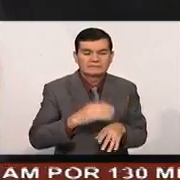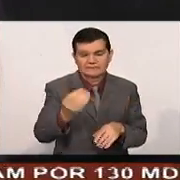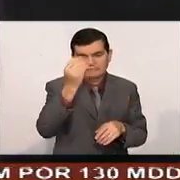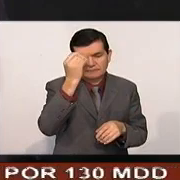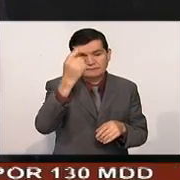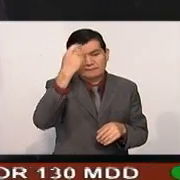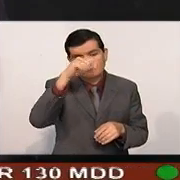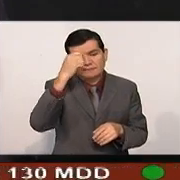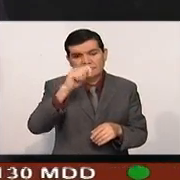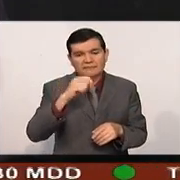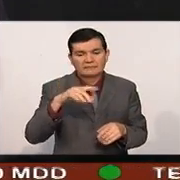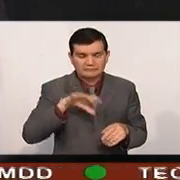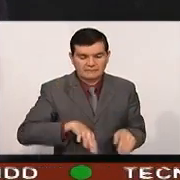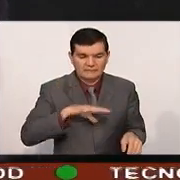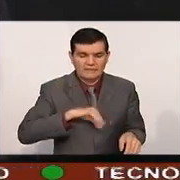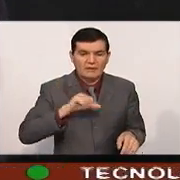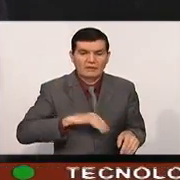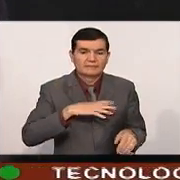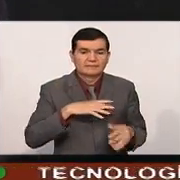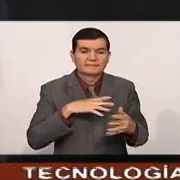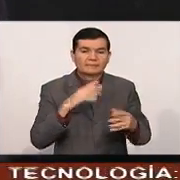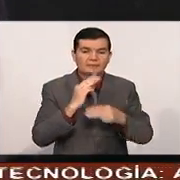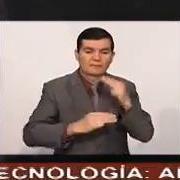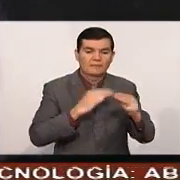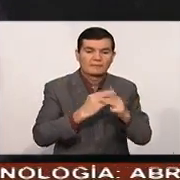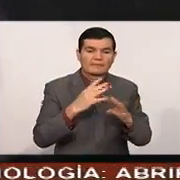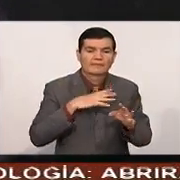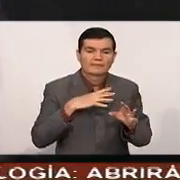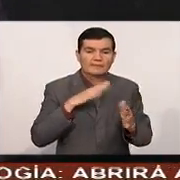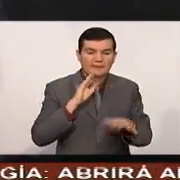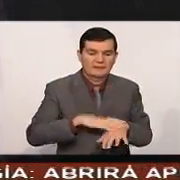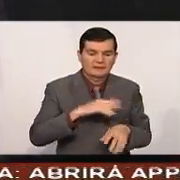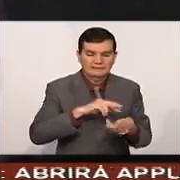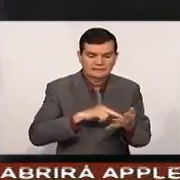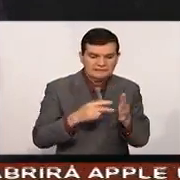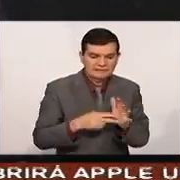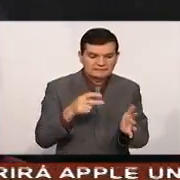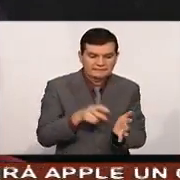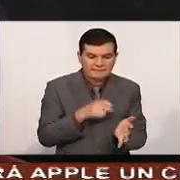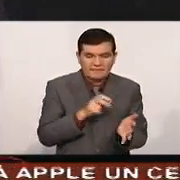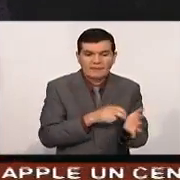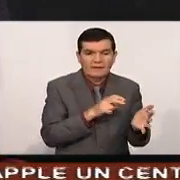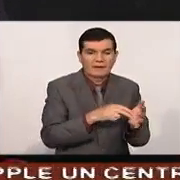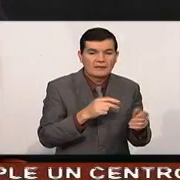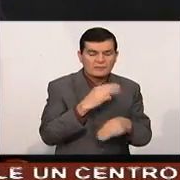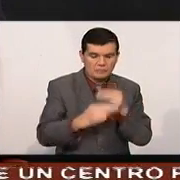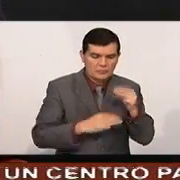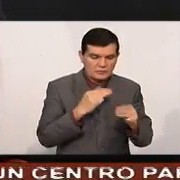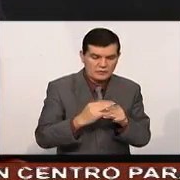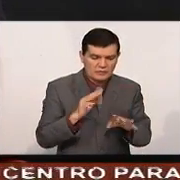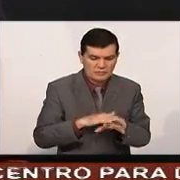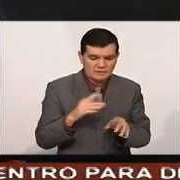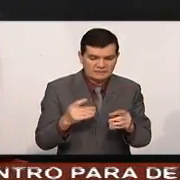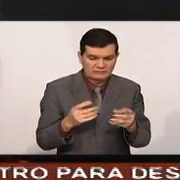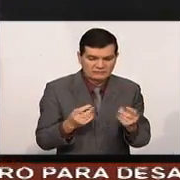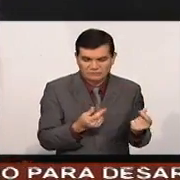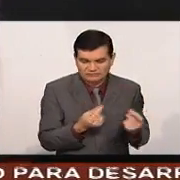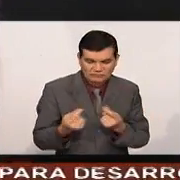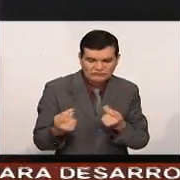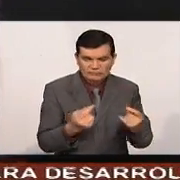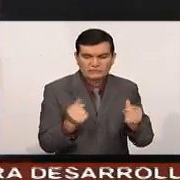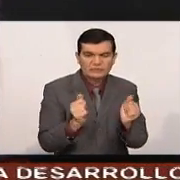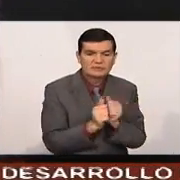y tecnología. Hoy hay un gran reto a nivel mundial de formar más ingenieros. El mundo está moviéndose alrededor de la ingeniería, se está